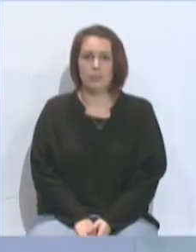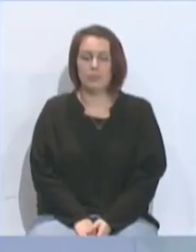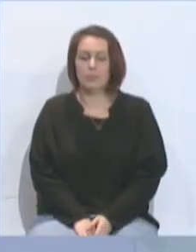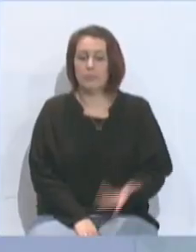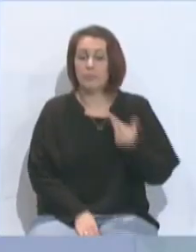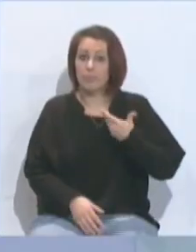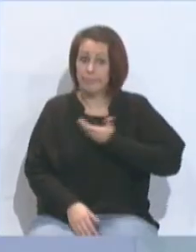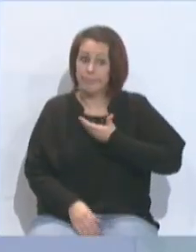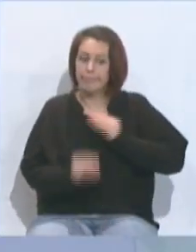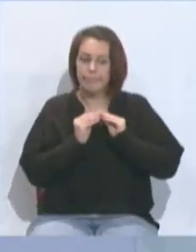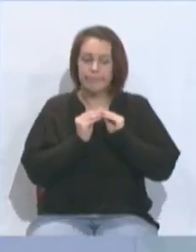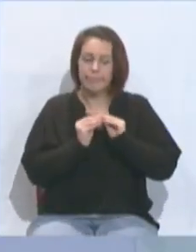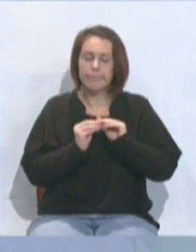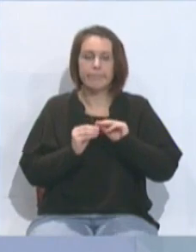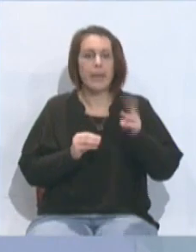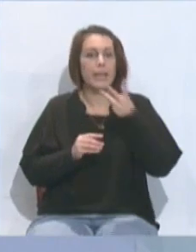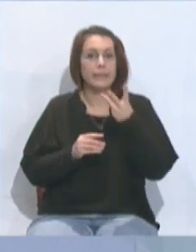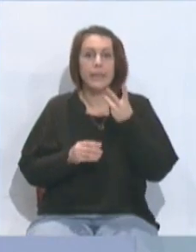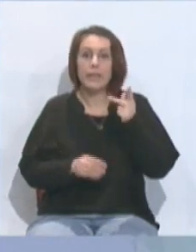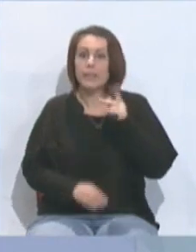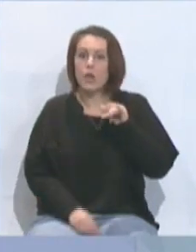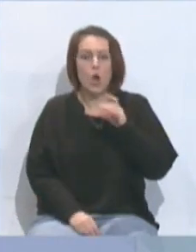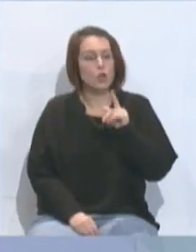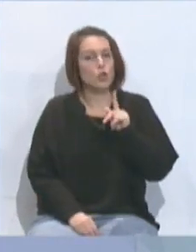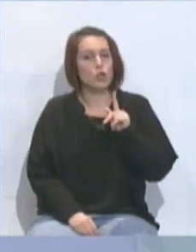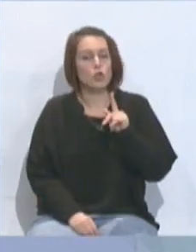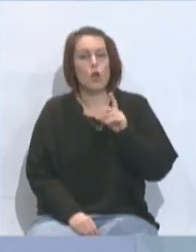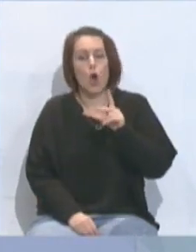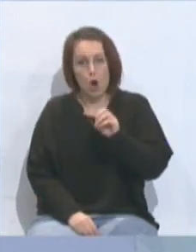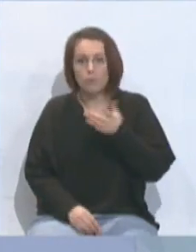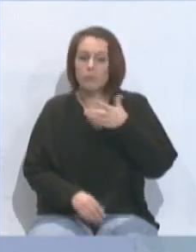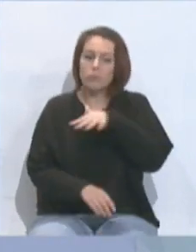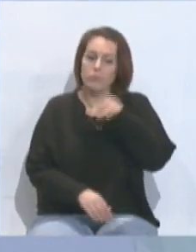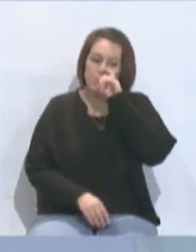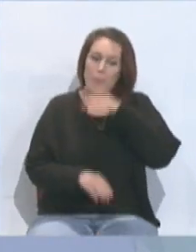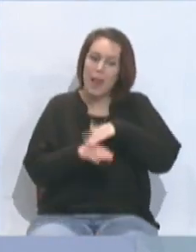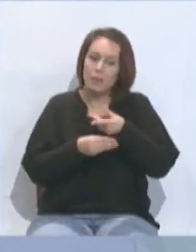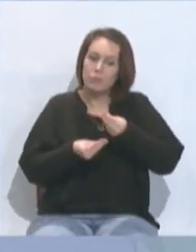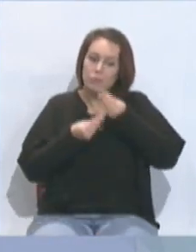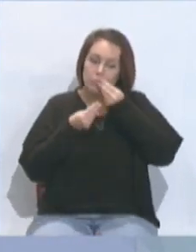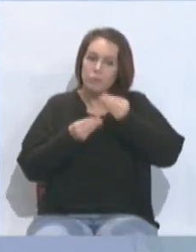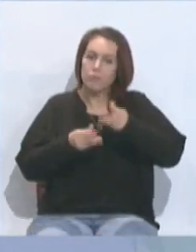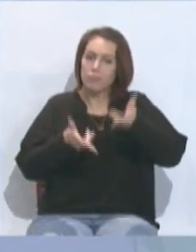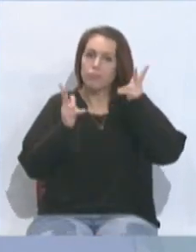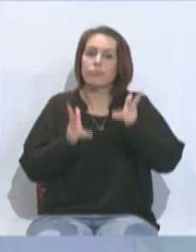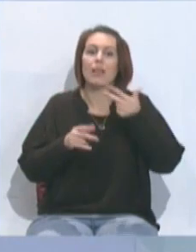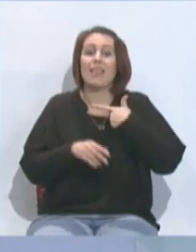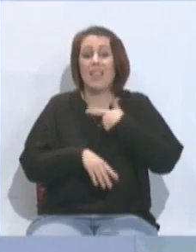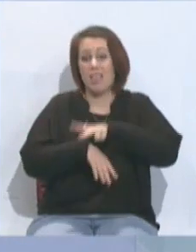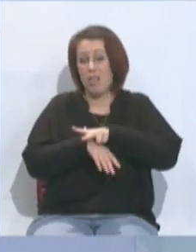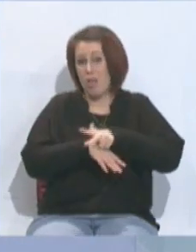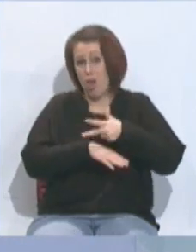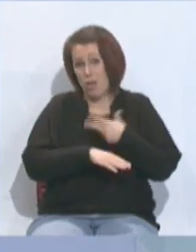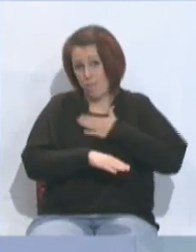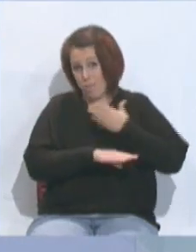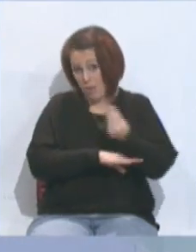Y el Ayuntamiento reparará 3 kioscos del casco histórico para sacarlos a licitación. La Delegación de Patrimonio sigue con esta tarea la